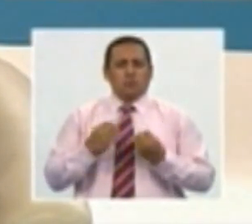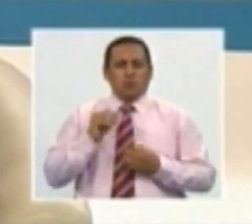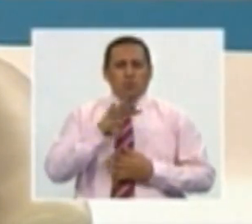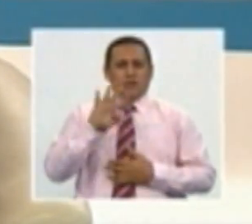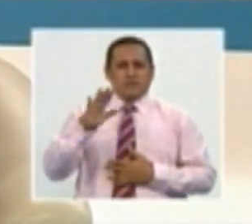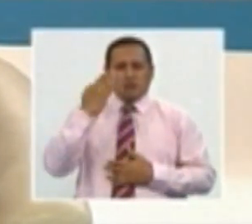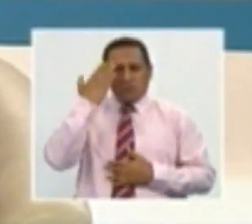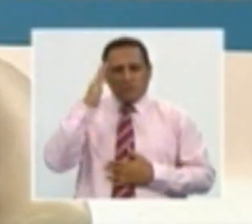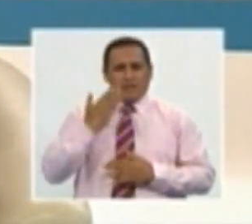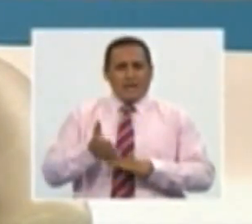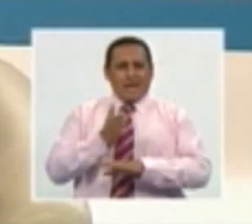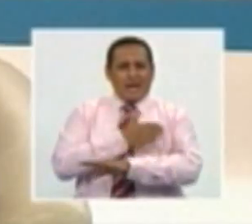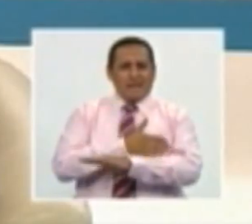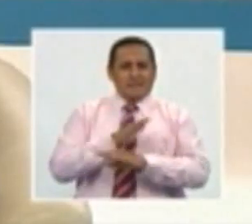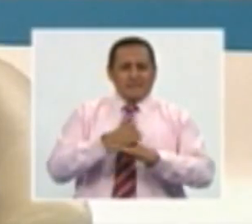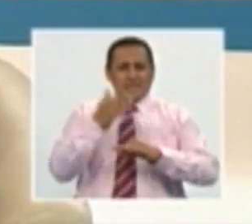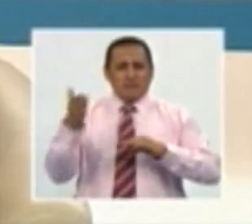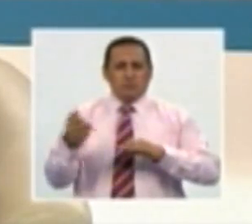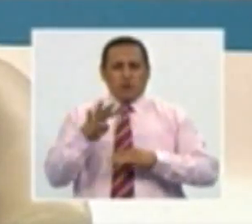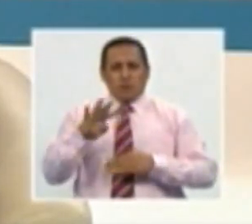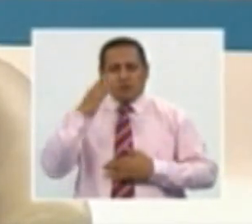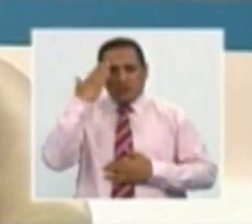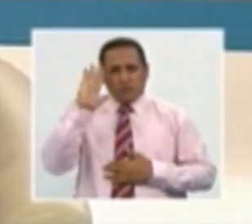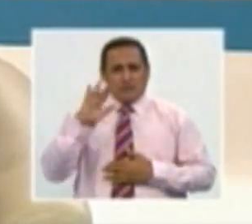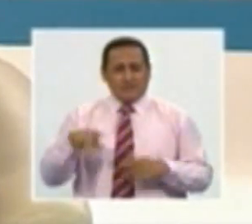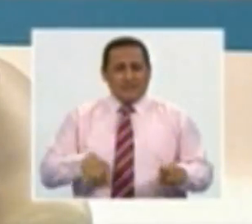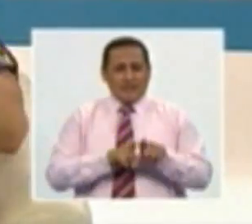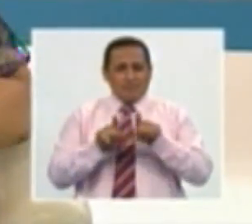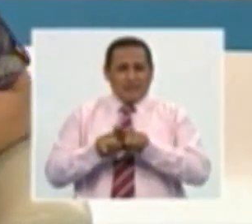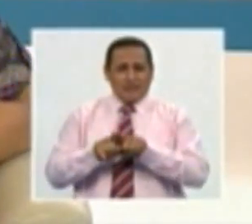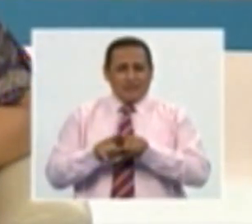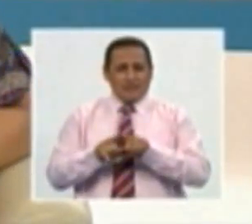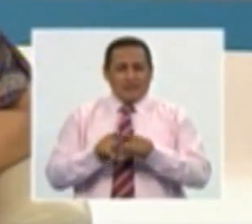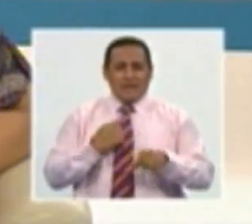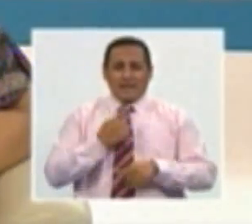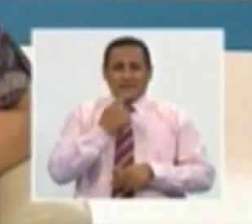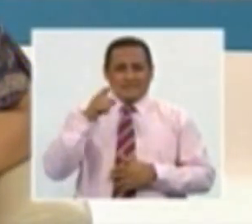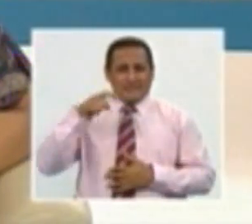por esos 45 días antes o 45 días después, también es